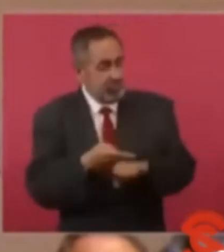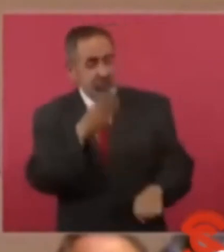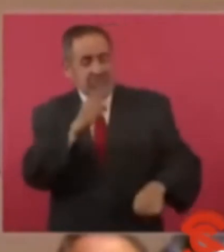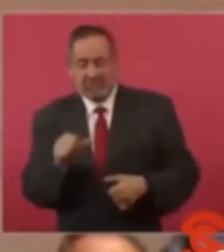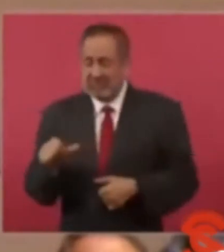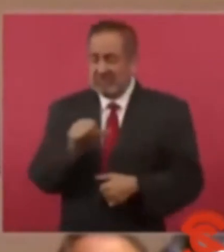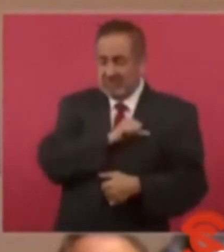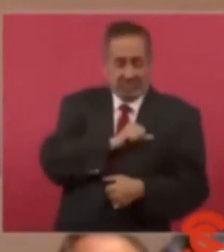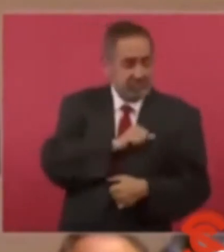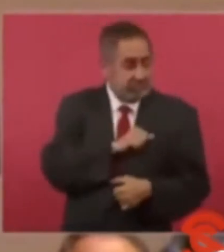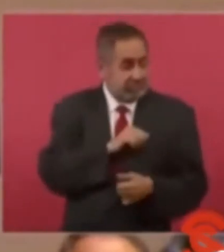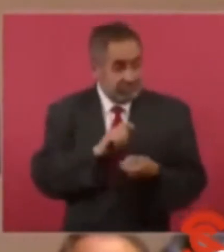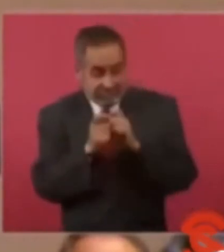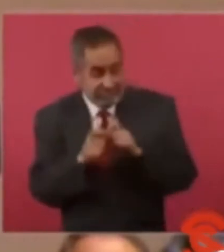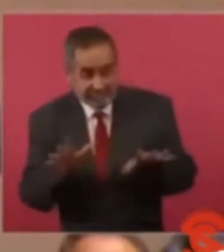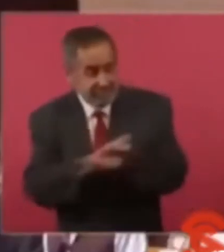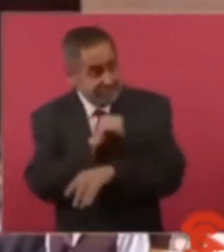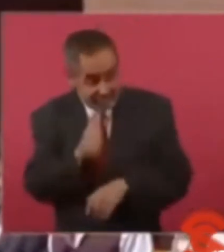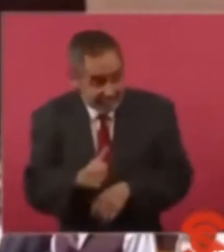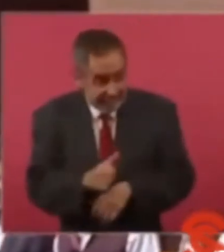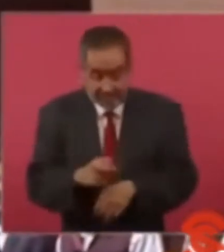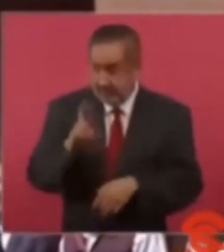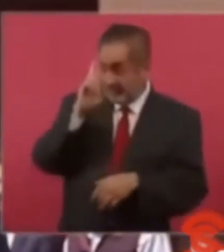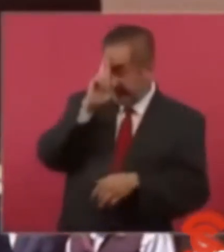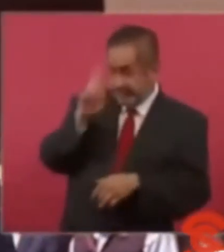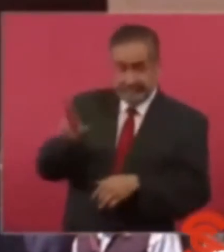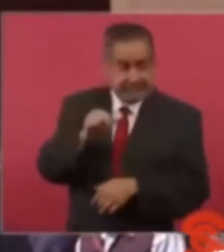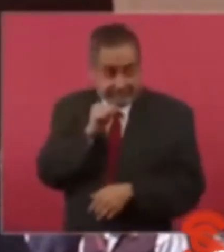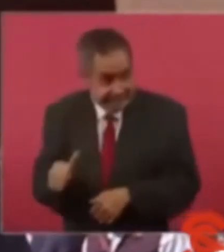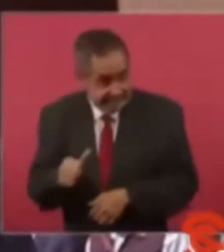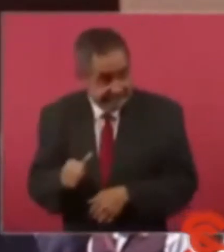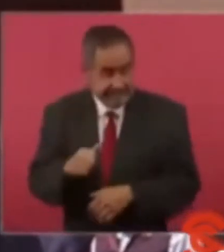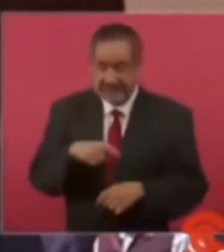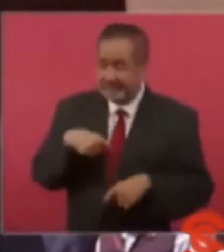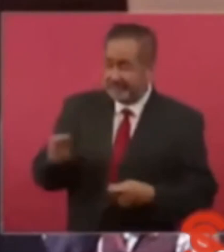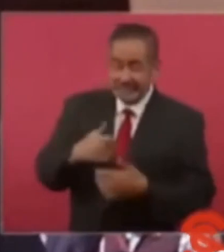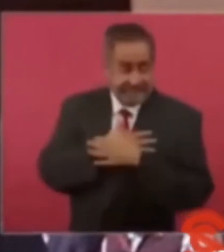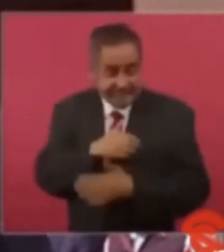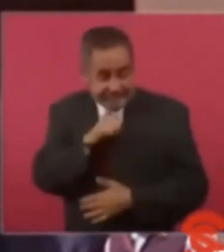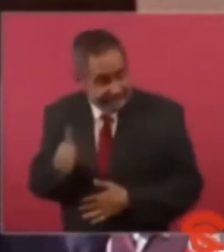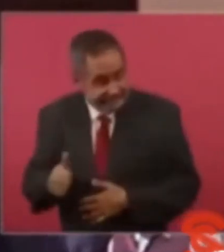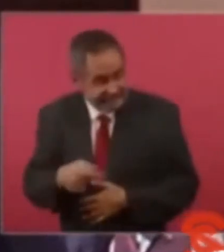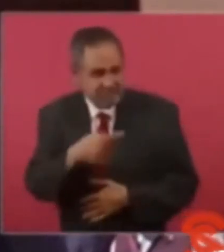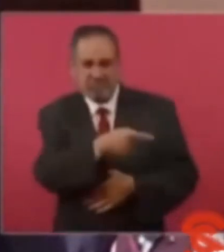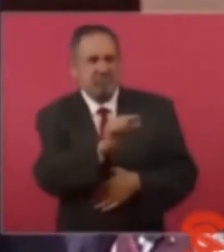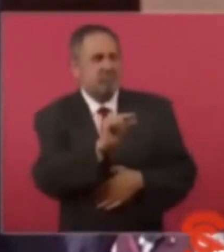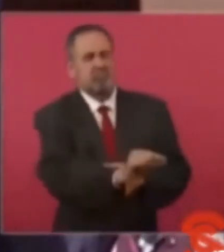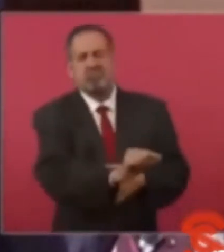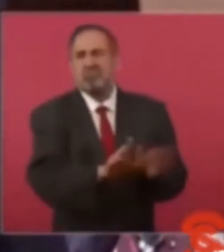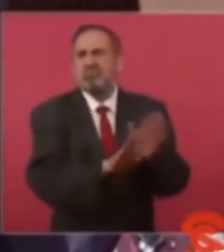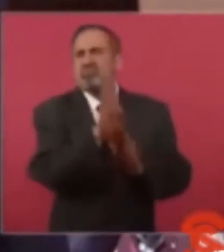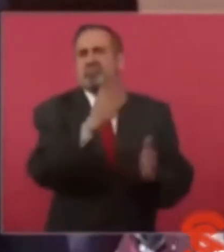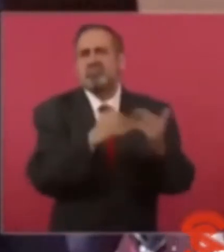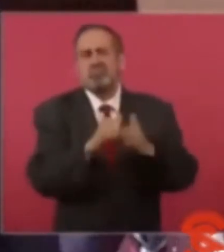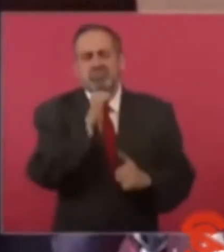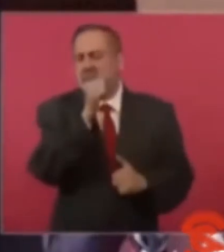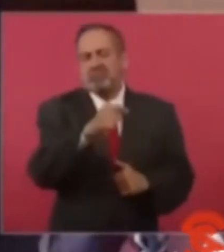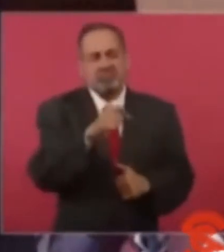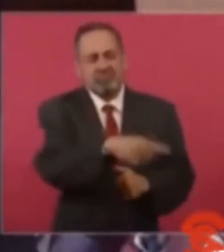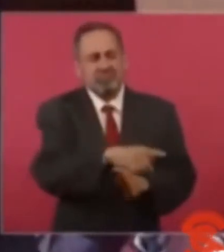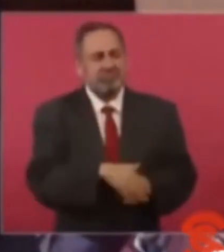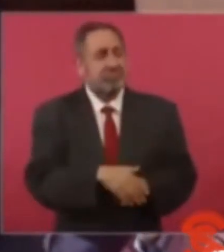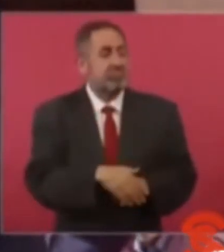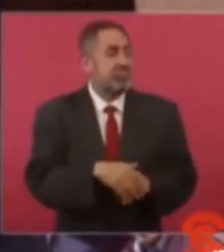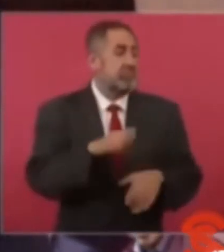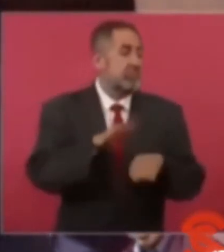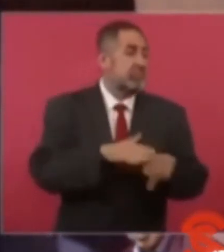egoísmo y aprenden a respetar y a amar a sus semejantes. No